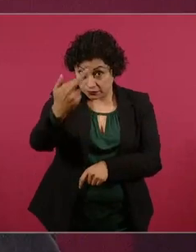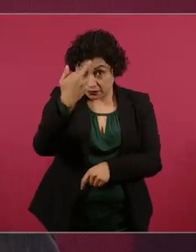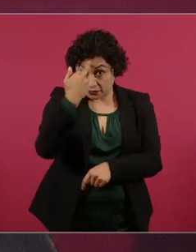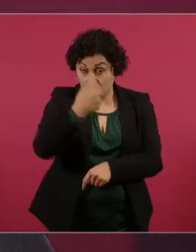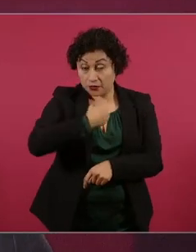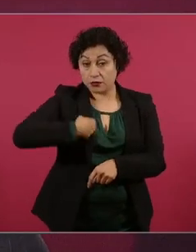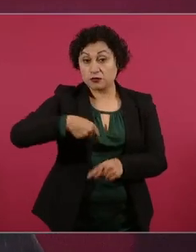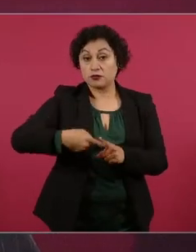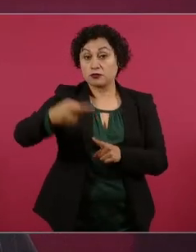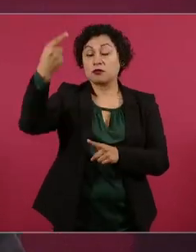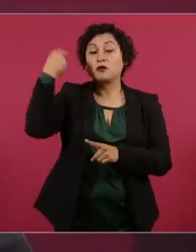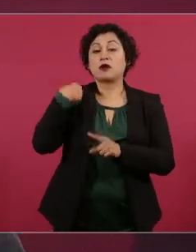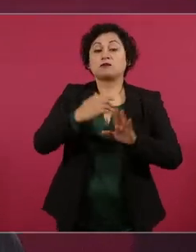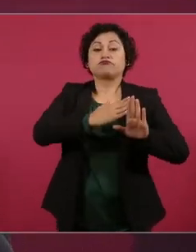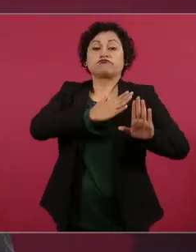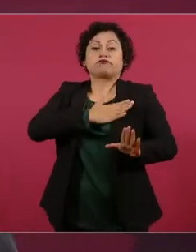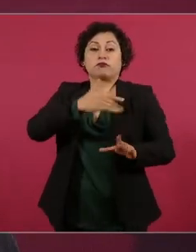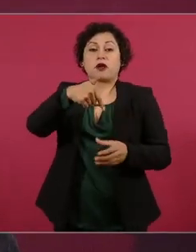subir